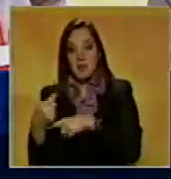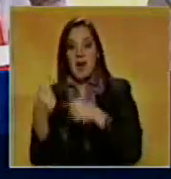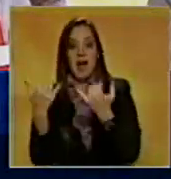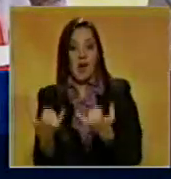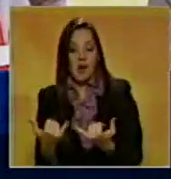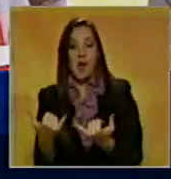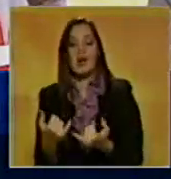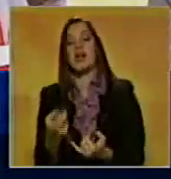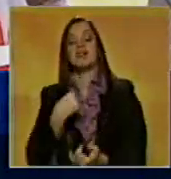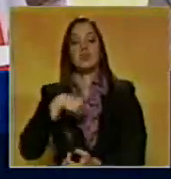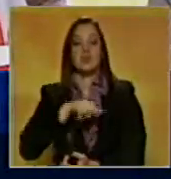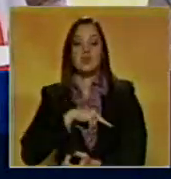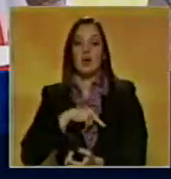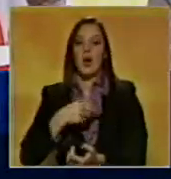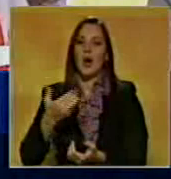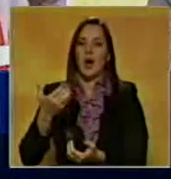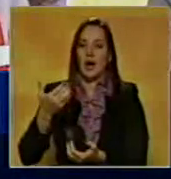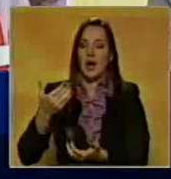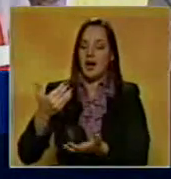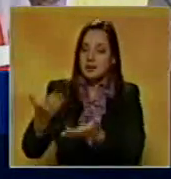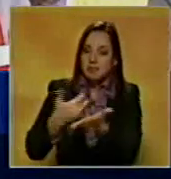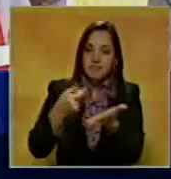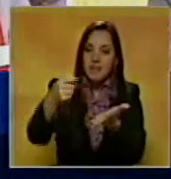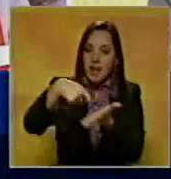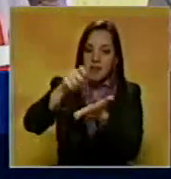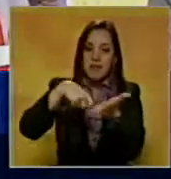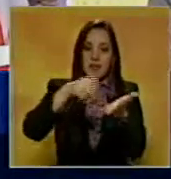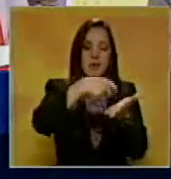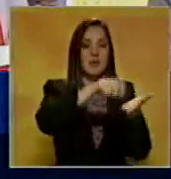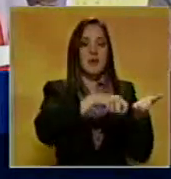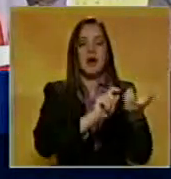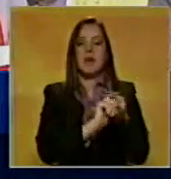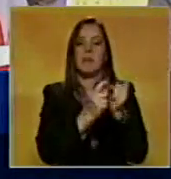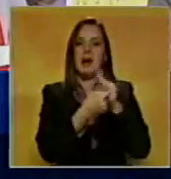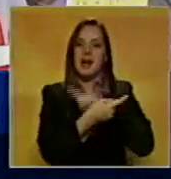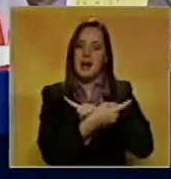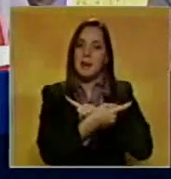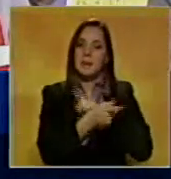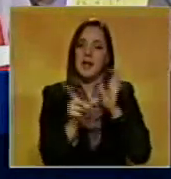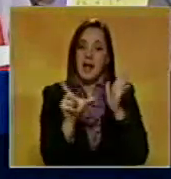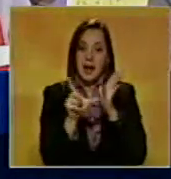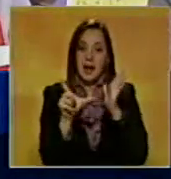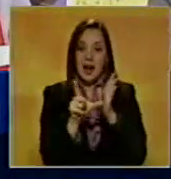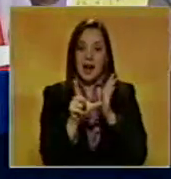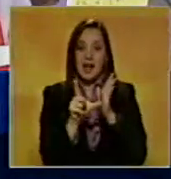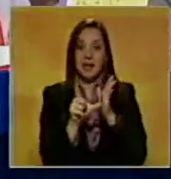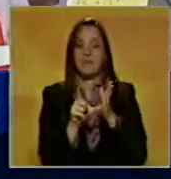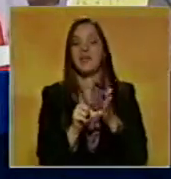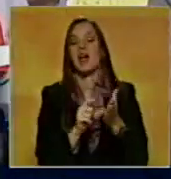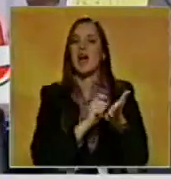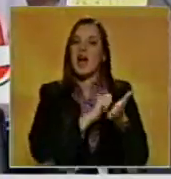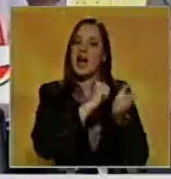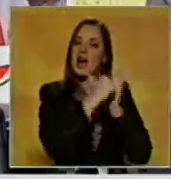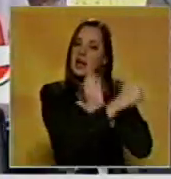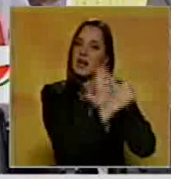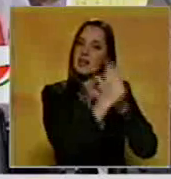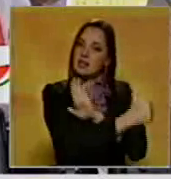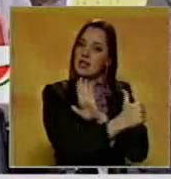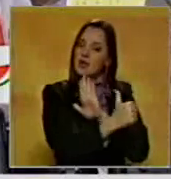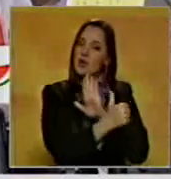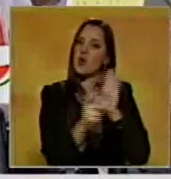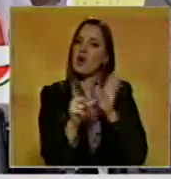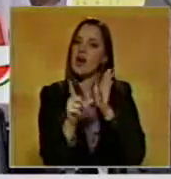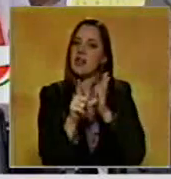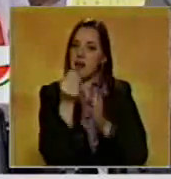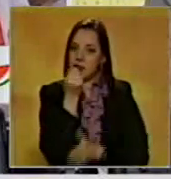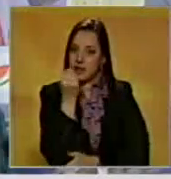recogimos firmas para introducir la reforma al artículo número 1 de la Ley de Alimentación. Alfredo Ramos también informó que presentará ante la